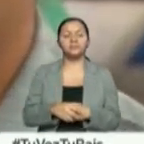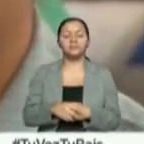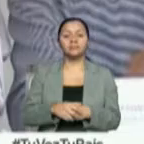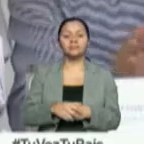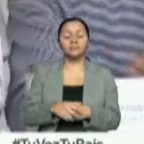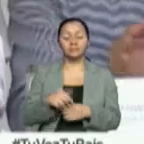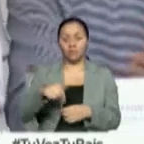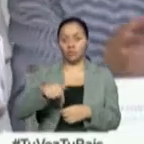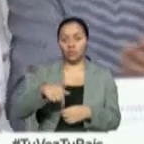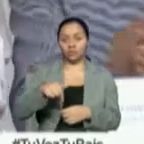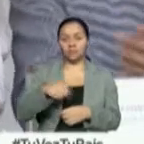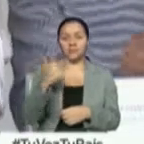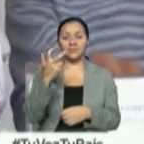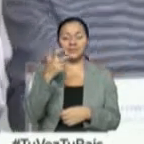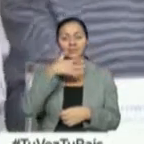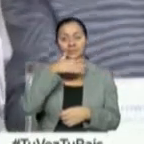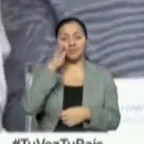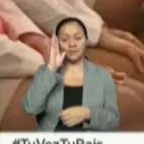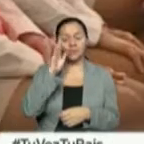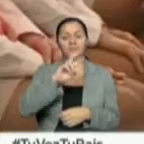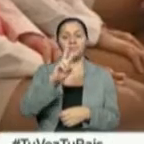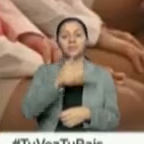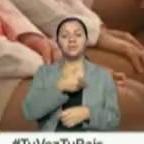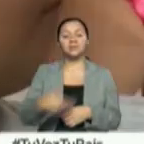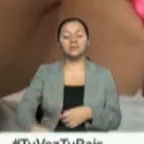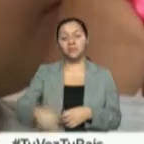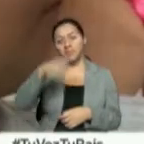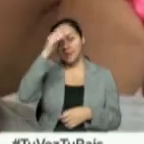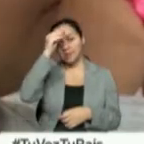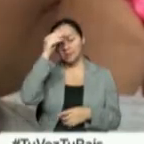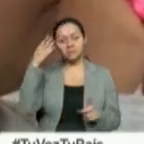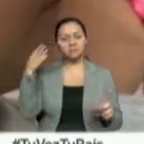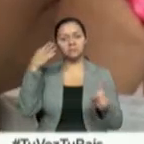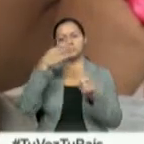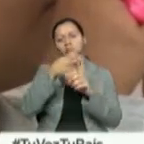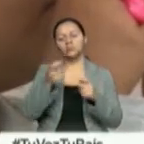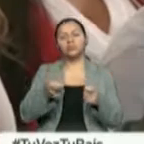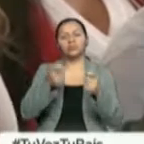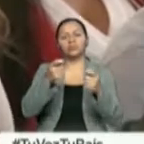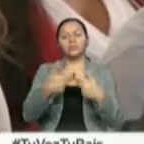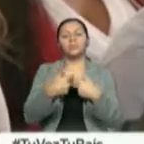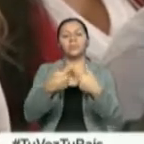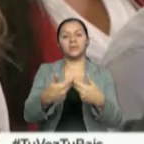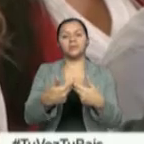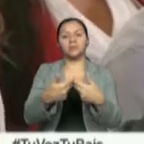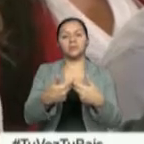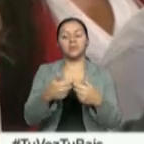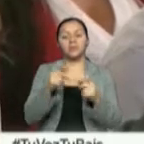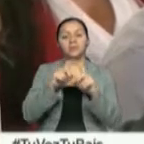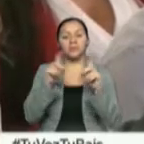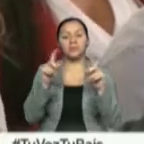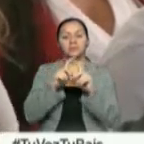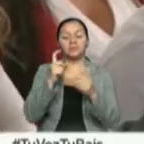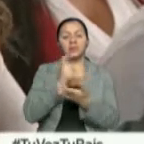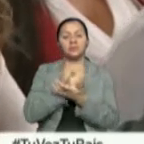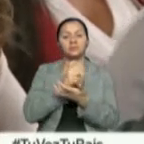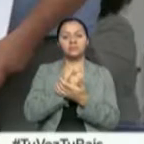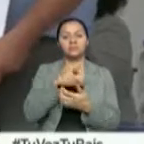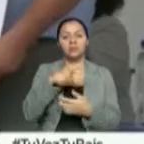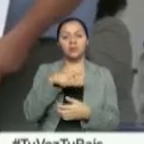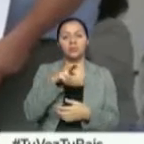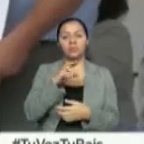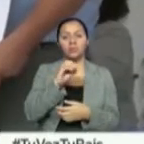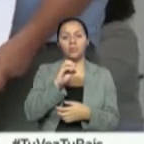diciembre el vicepresidente de la república jorge glass participó en la entrega de un crédito a la empresa camaronera prom a